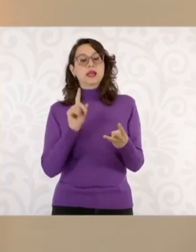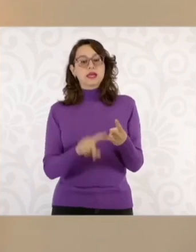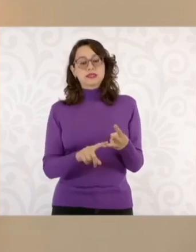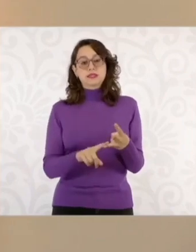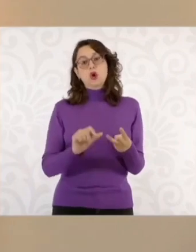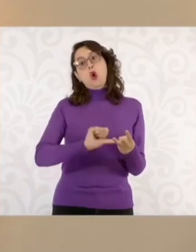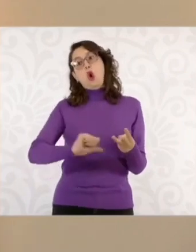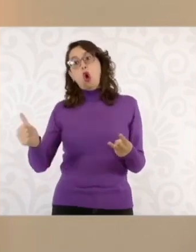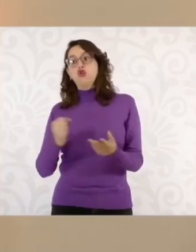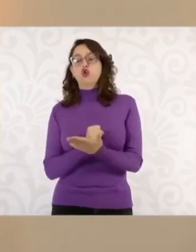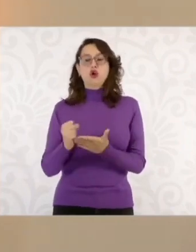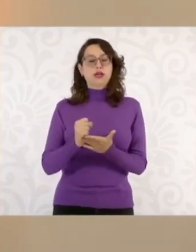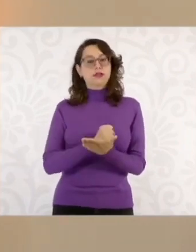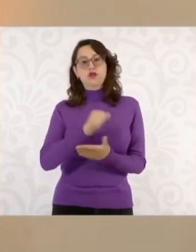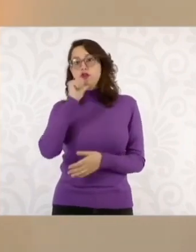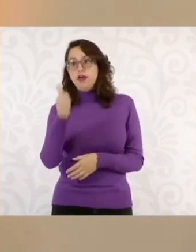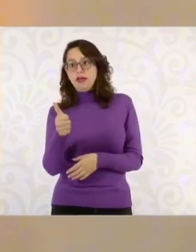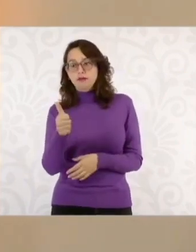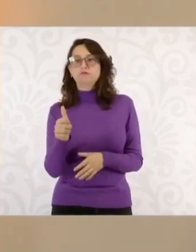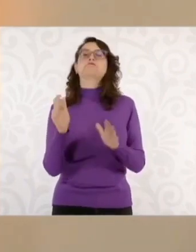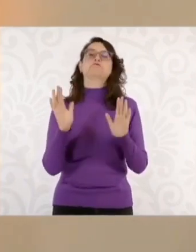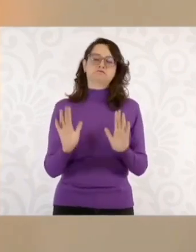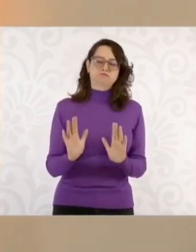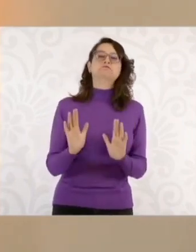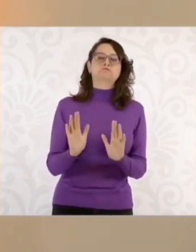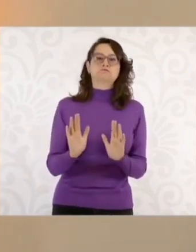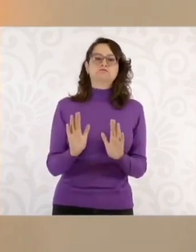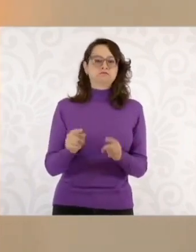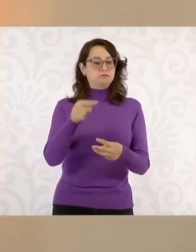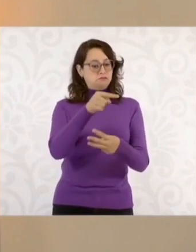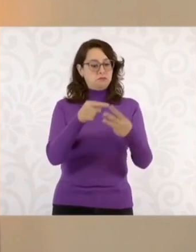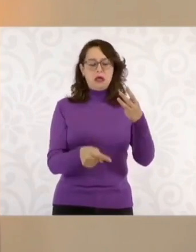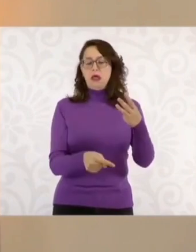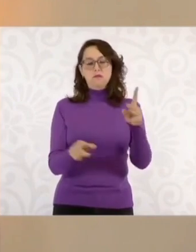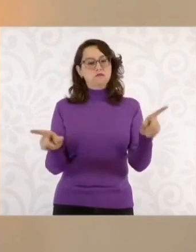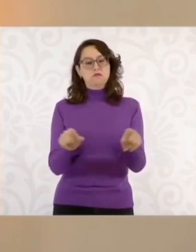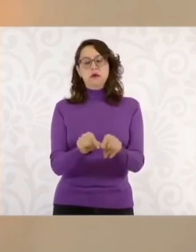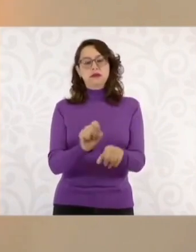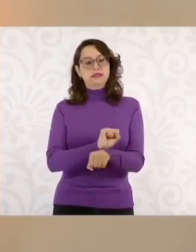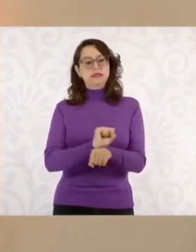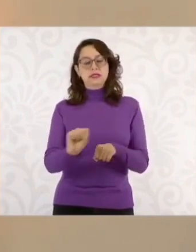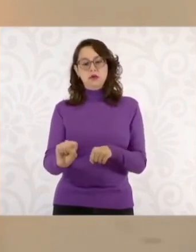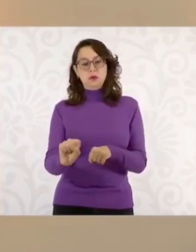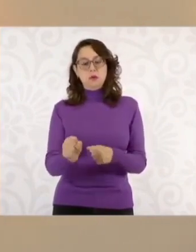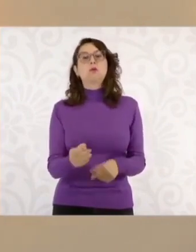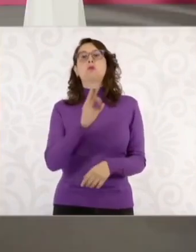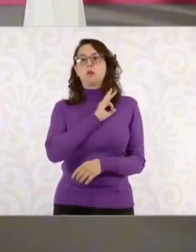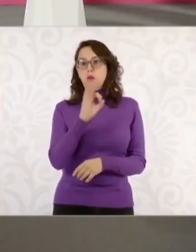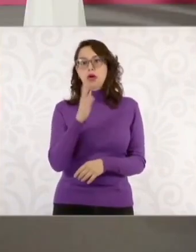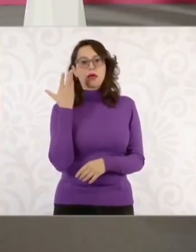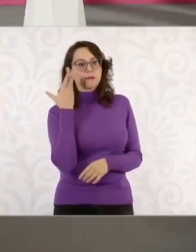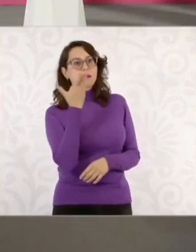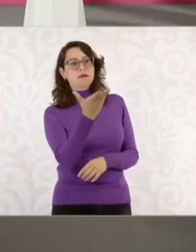tengan crédito hipotecario vigente, es decir, que no tengan vivienda. Esas 3 condiciones le dan